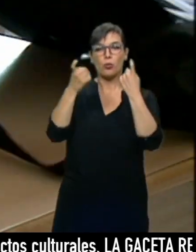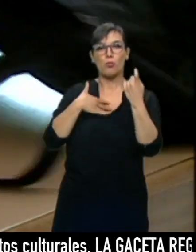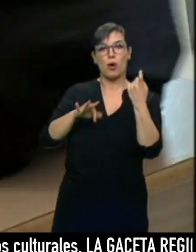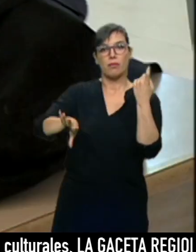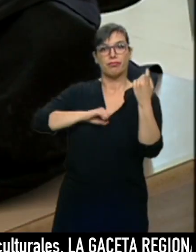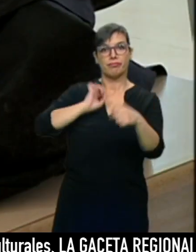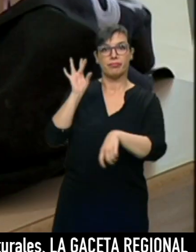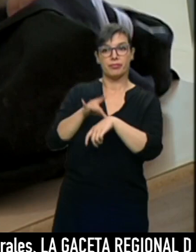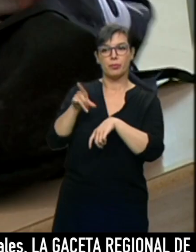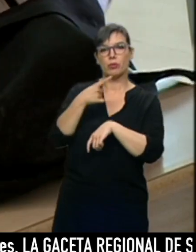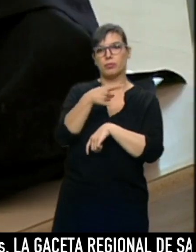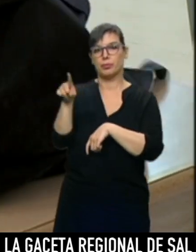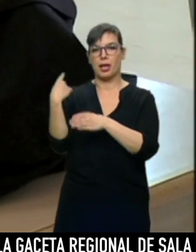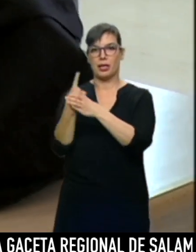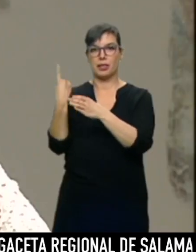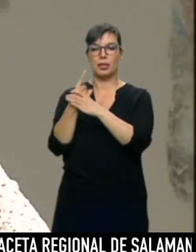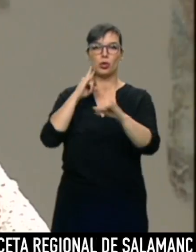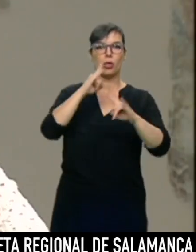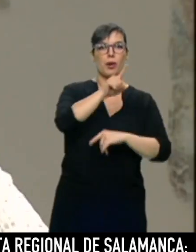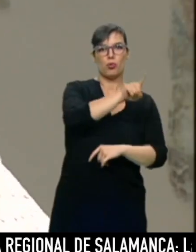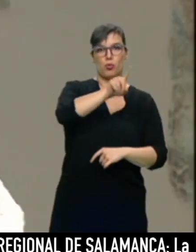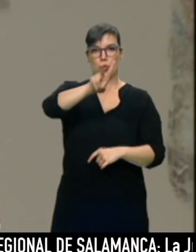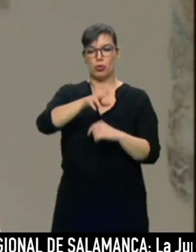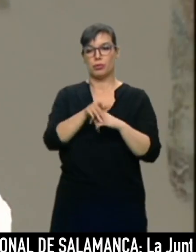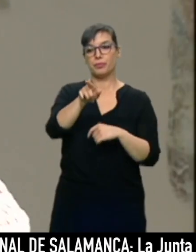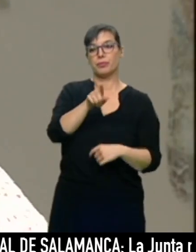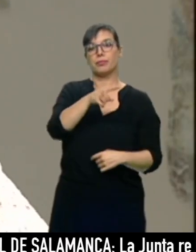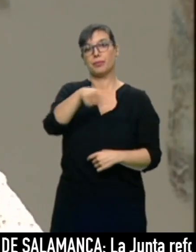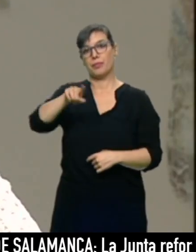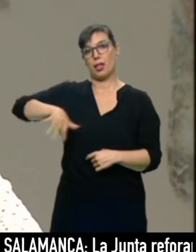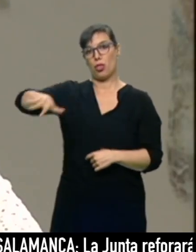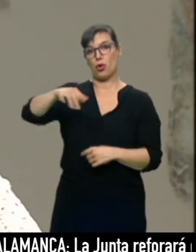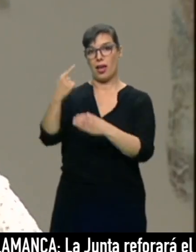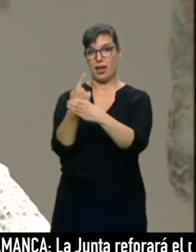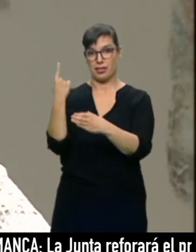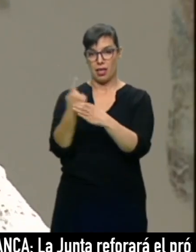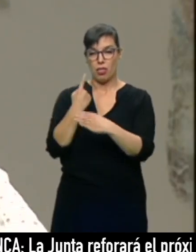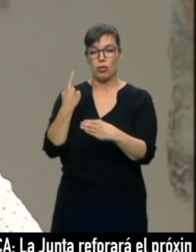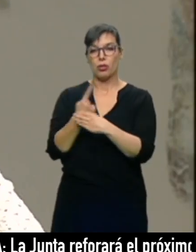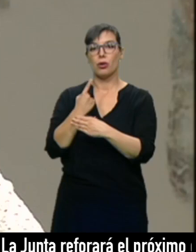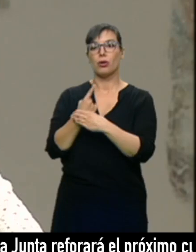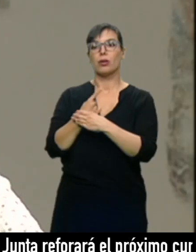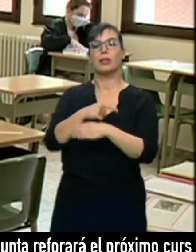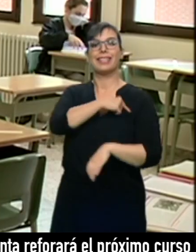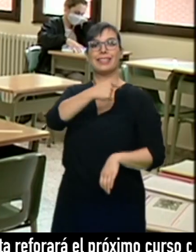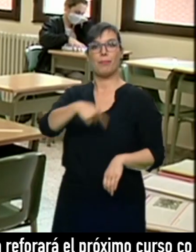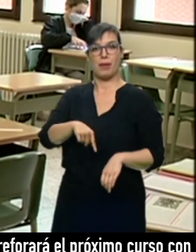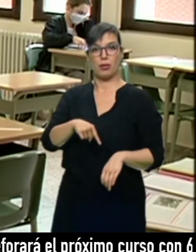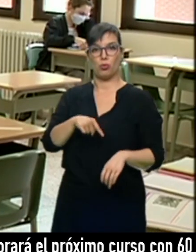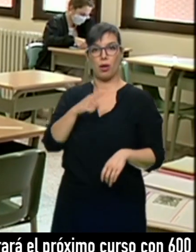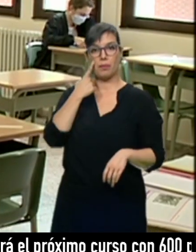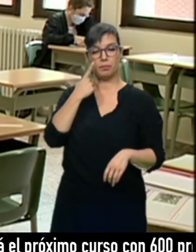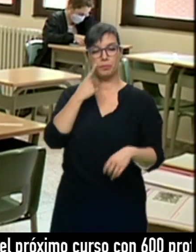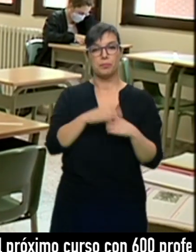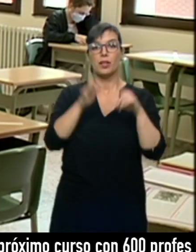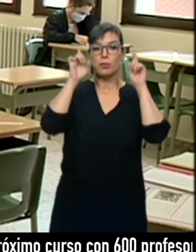contagiado, aislamiento y llamada al 112. Dejarle en una zona aislada del resto, tomarle la temperatura. Los